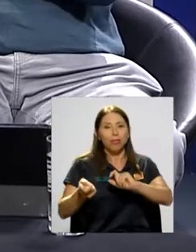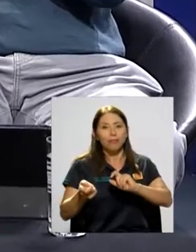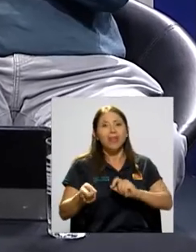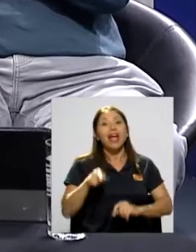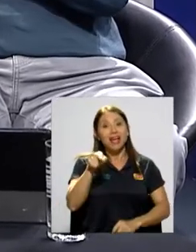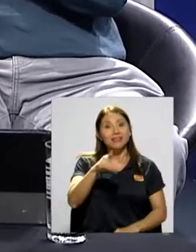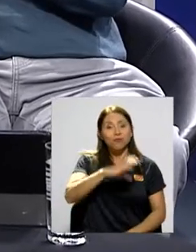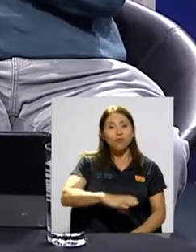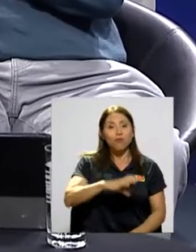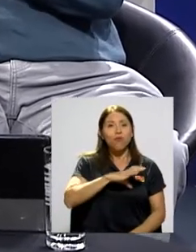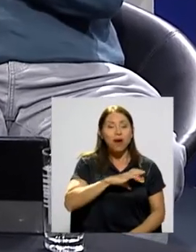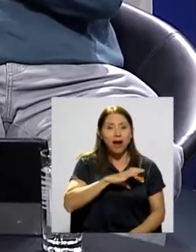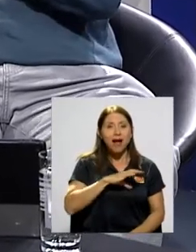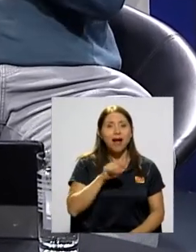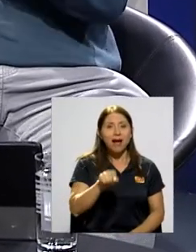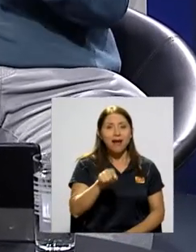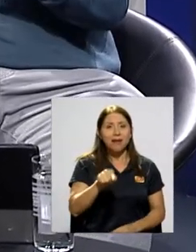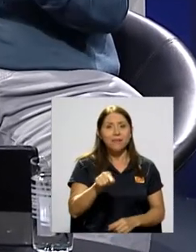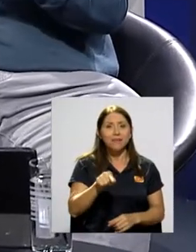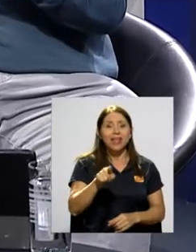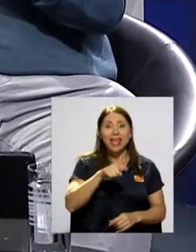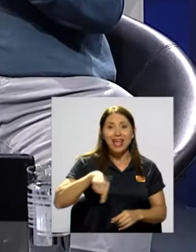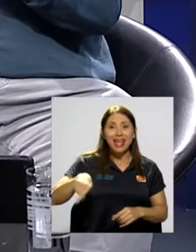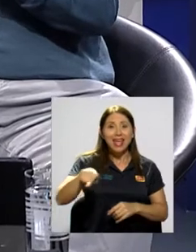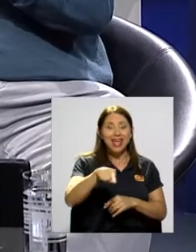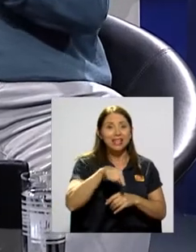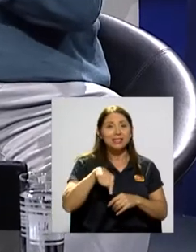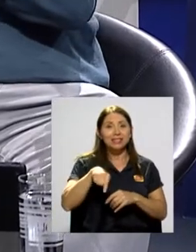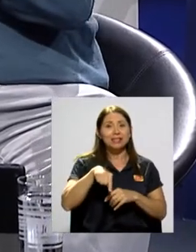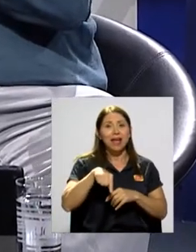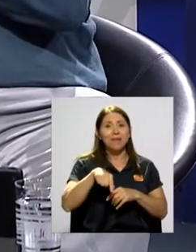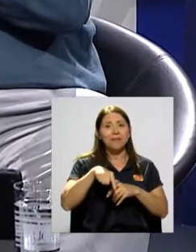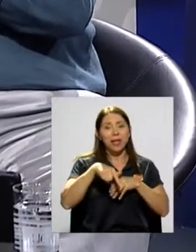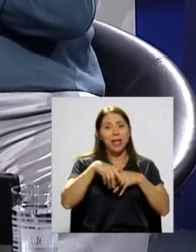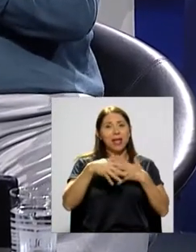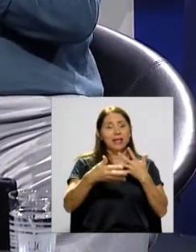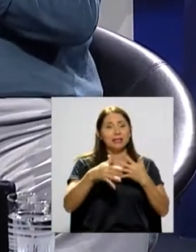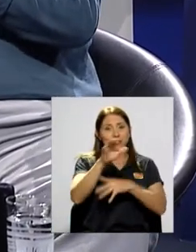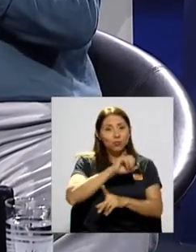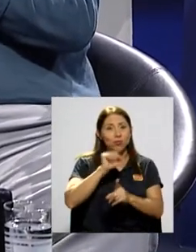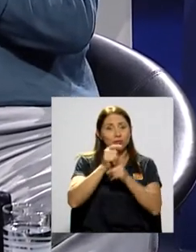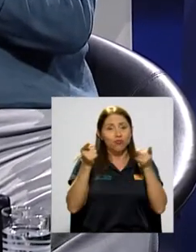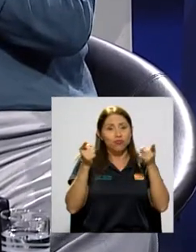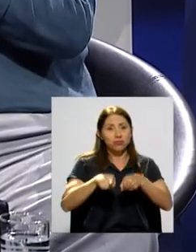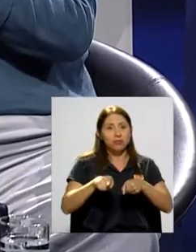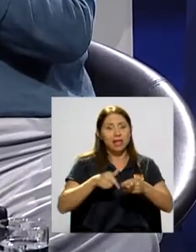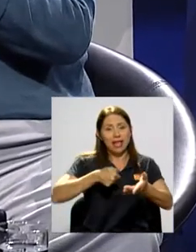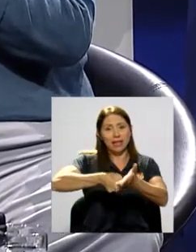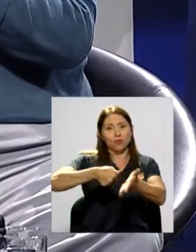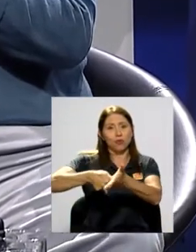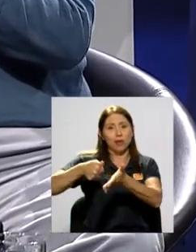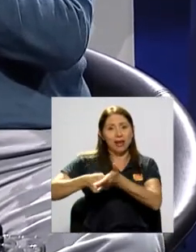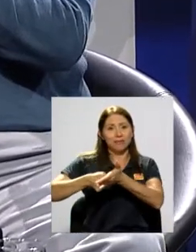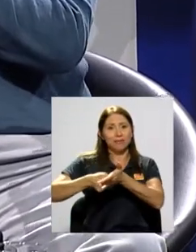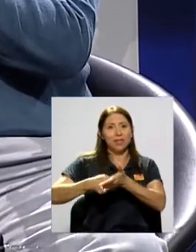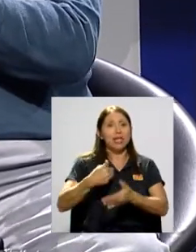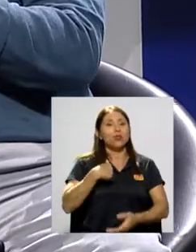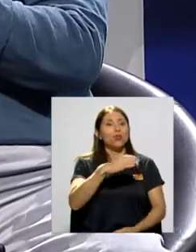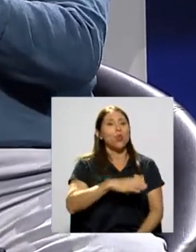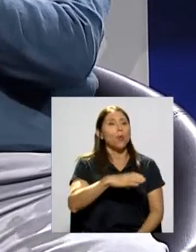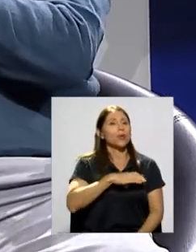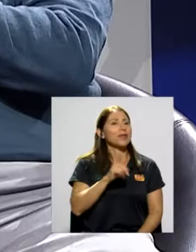gran parte de esa masa electoral, ¿verdad? Que tuvo comportamientos, no diría erráticos, sino que